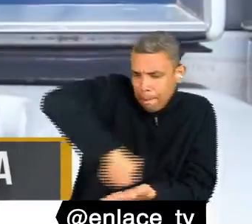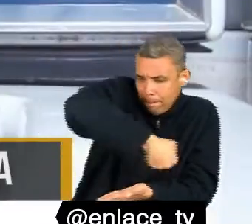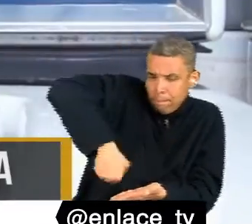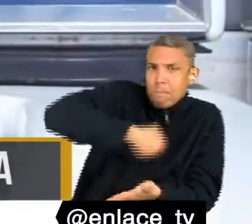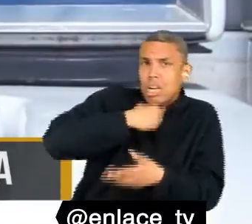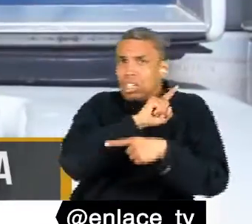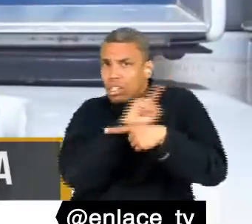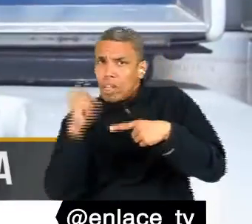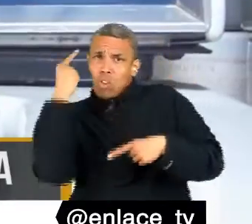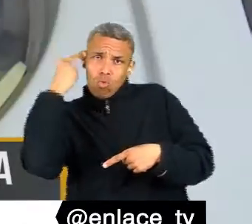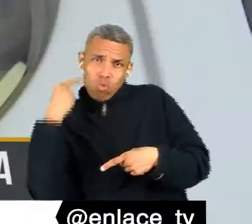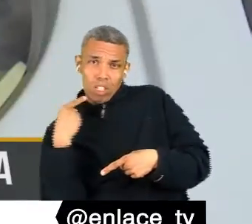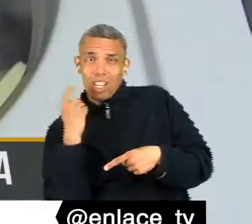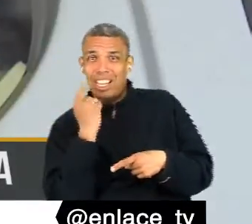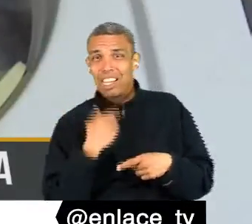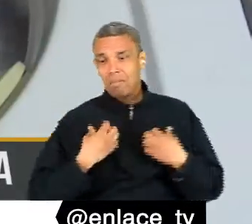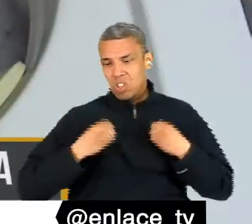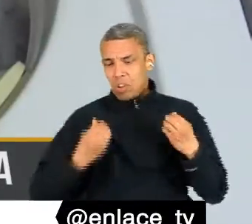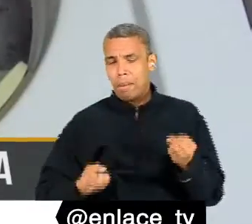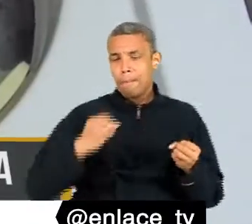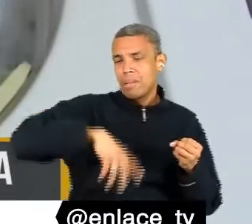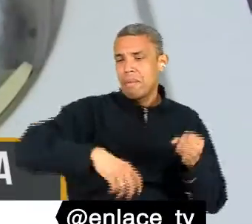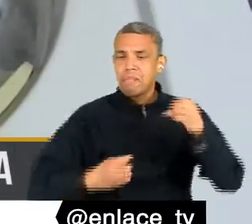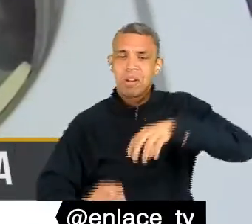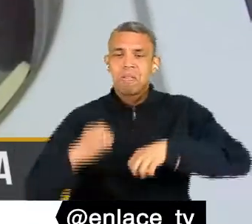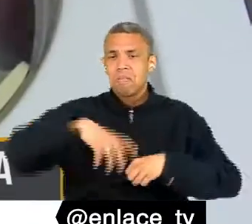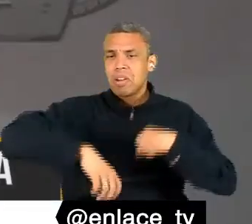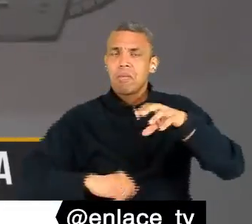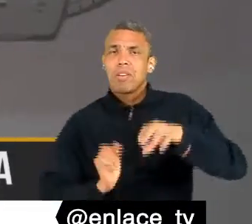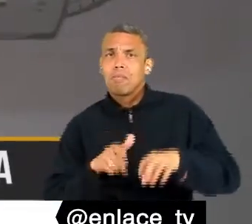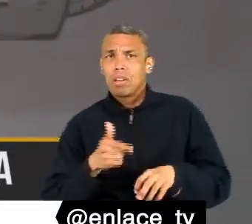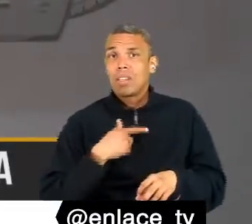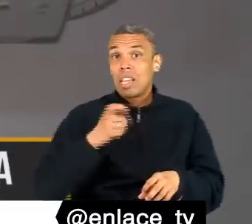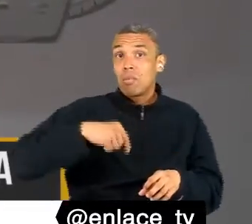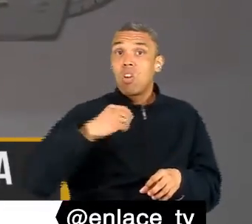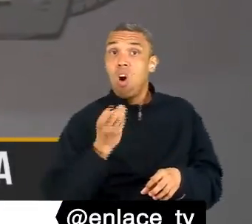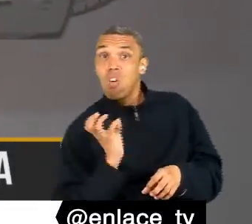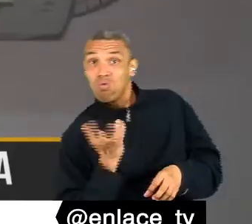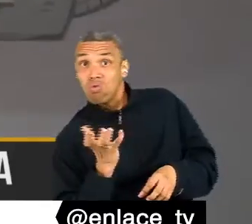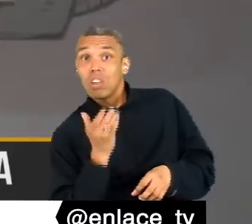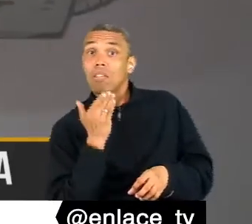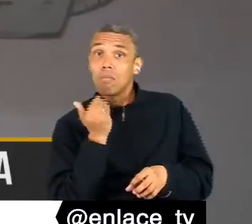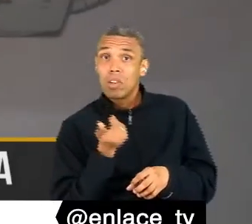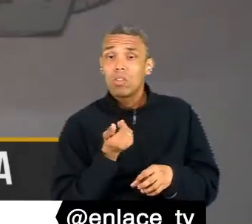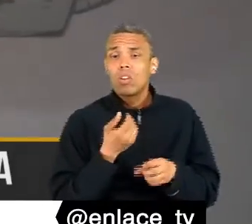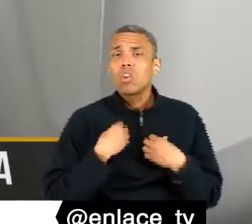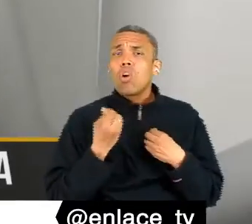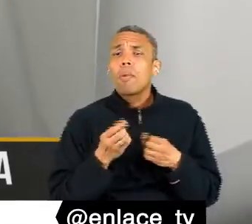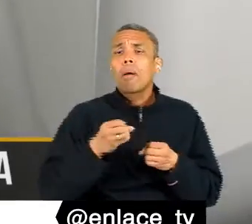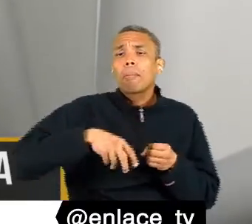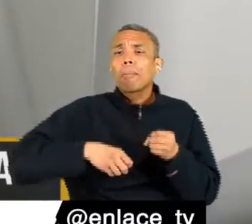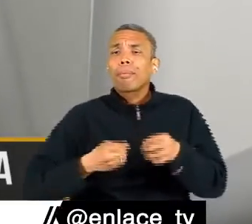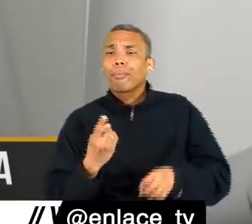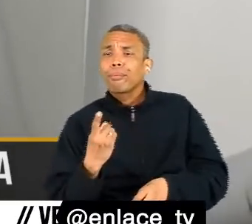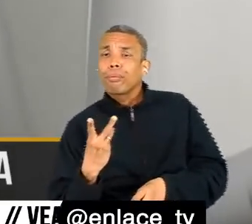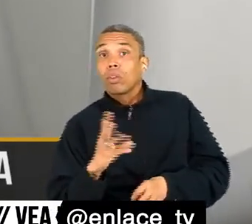lavadora la use, digamos, en la carga máxima, que los aires acondicionados no los deje